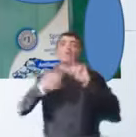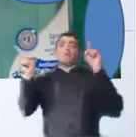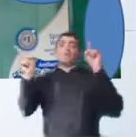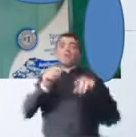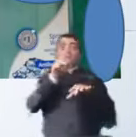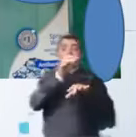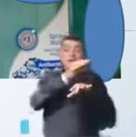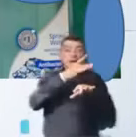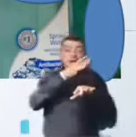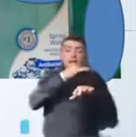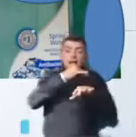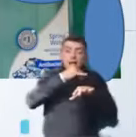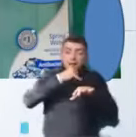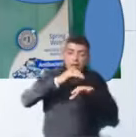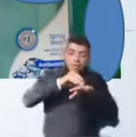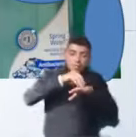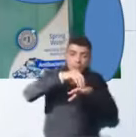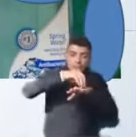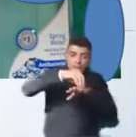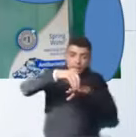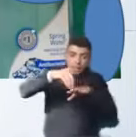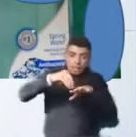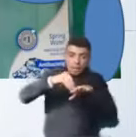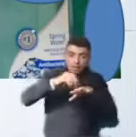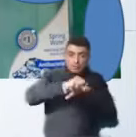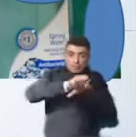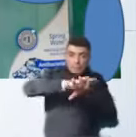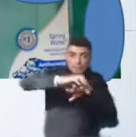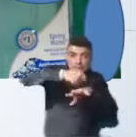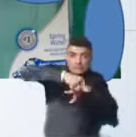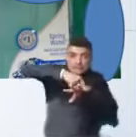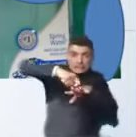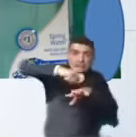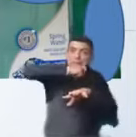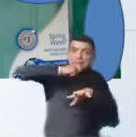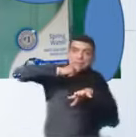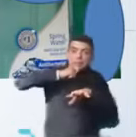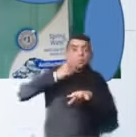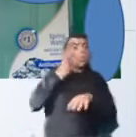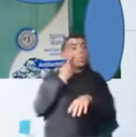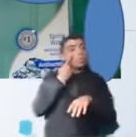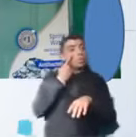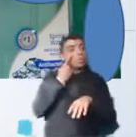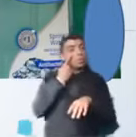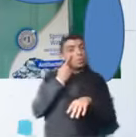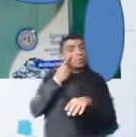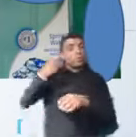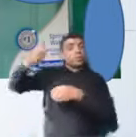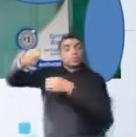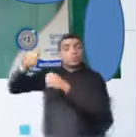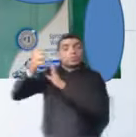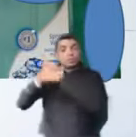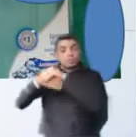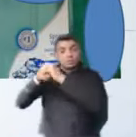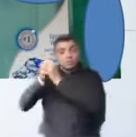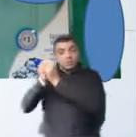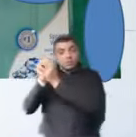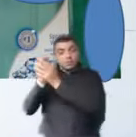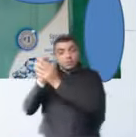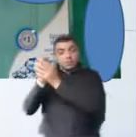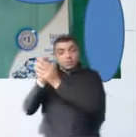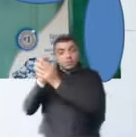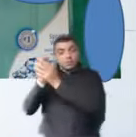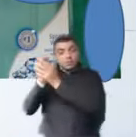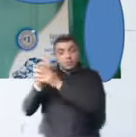bacteriana. Nosotros la necesitamos. Y el problema es que como estos geles antibacteriales tienen también alcohol y tienen otros excipientes, pues a largo plazo